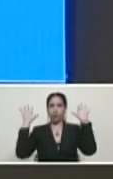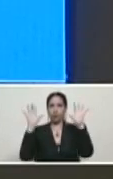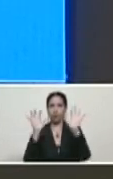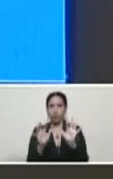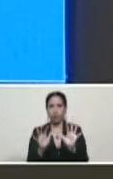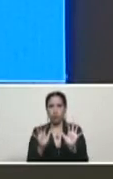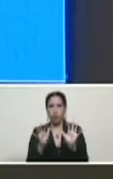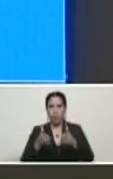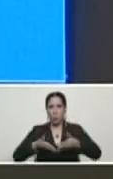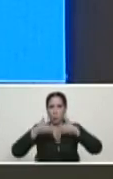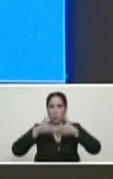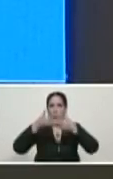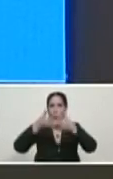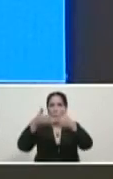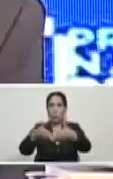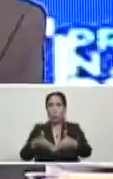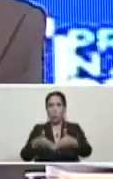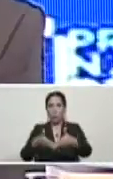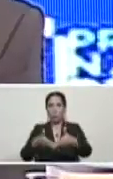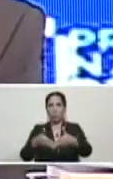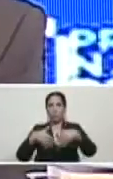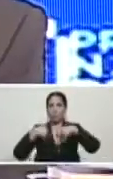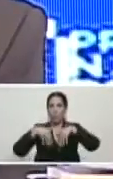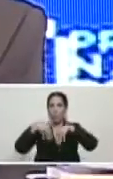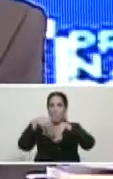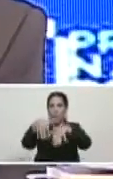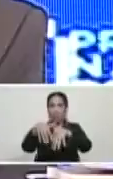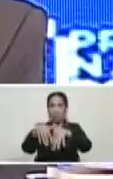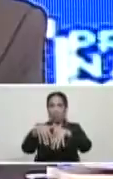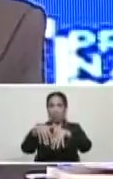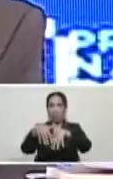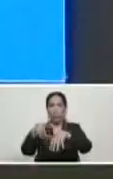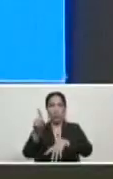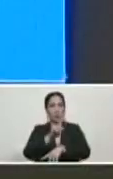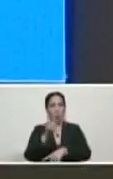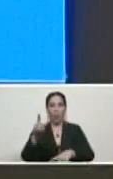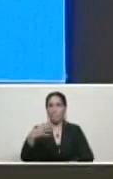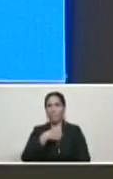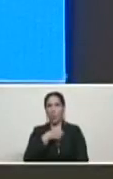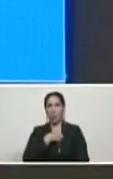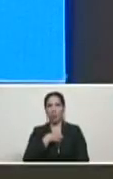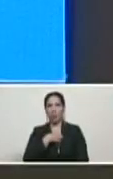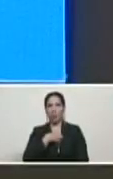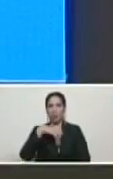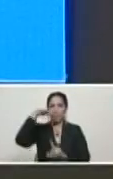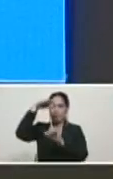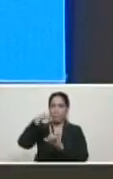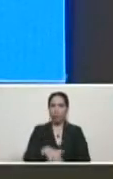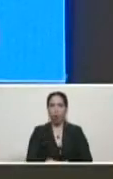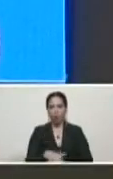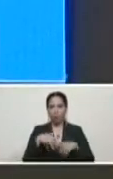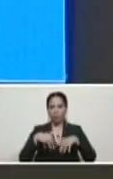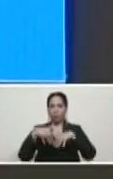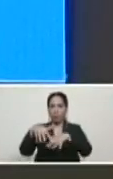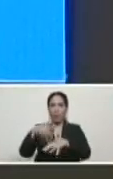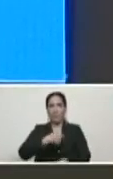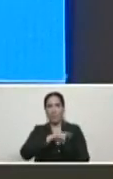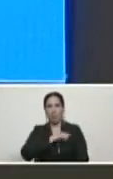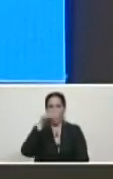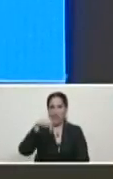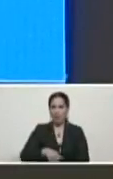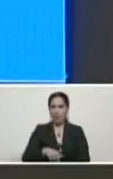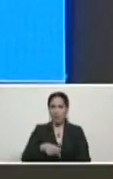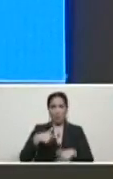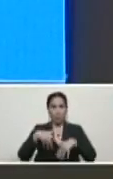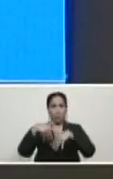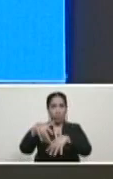militar, sus naves, sus ejércitos, que no habían podido derrotar el ejército español aquí, a nuestros ejércitos